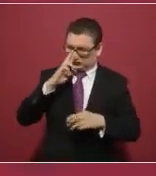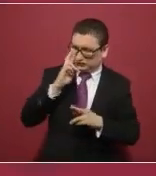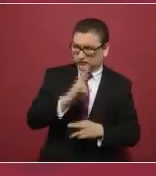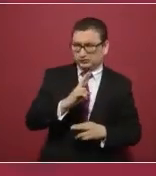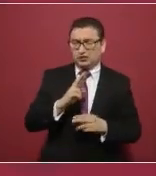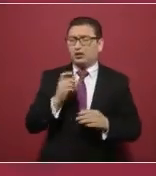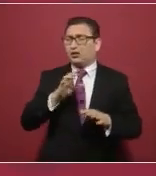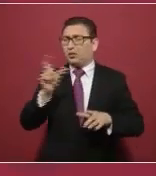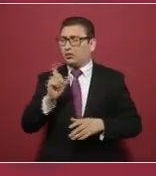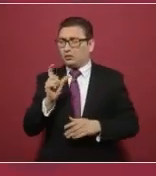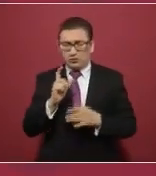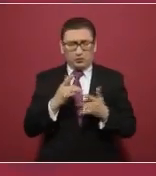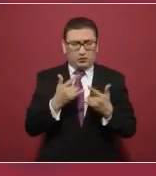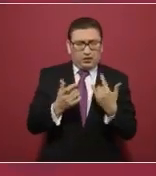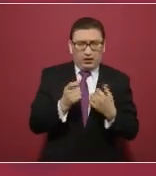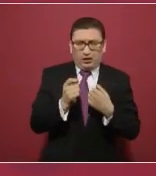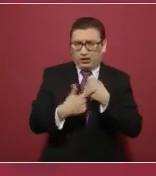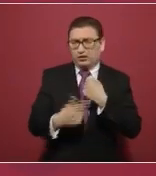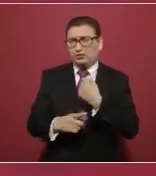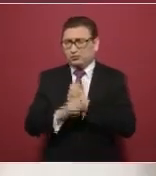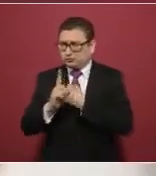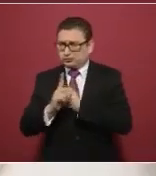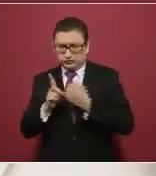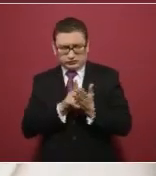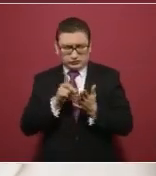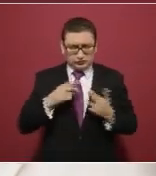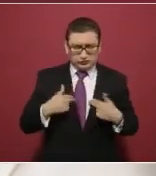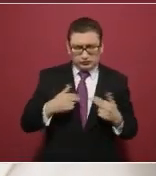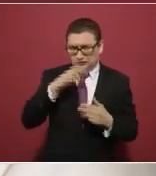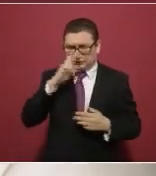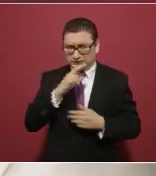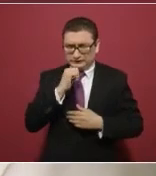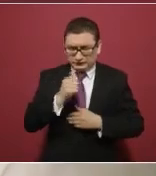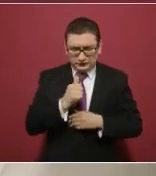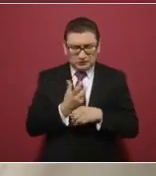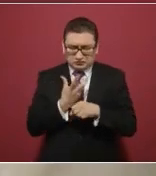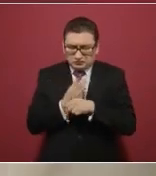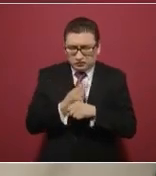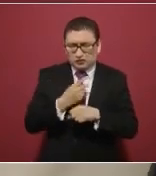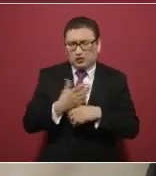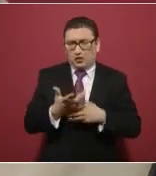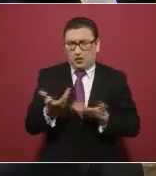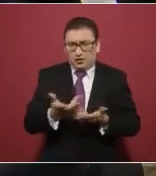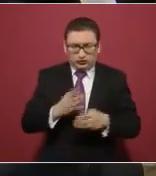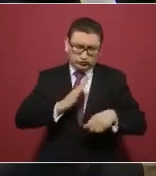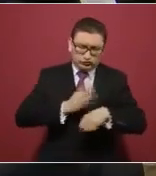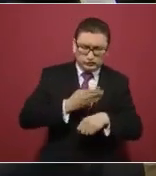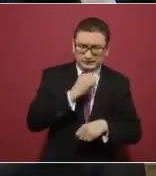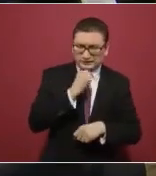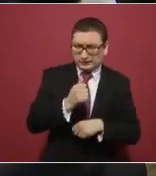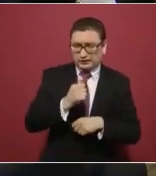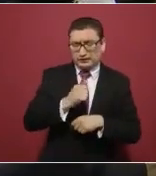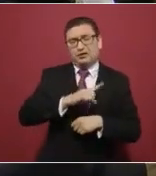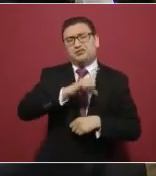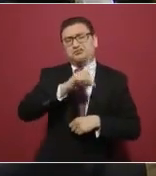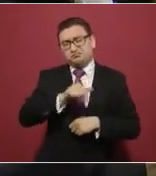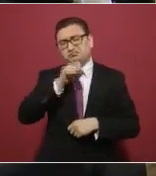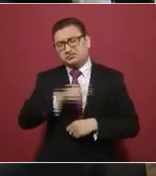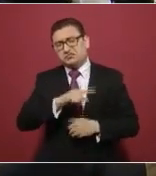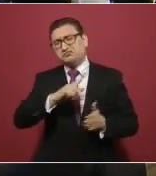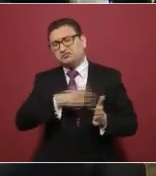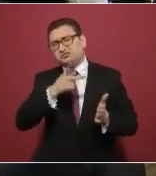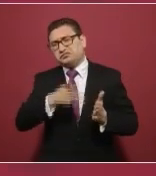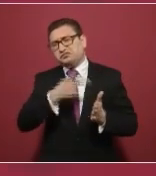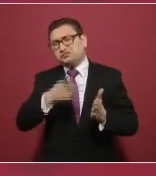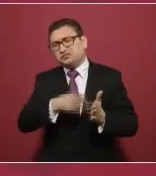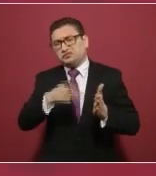se aclara, que no se sanciona y que no se repara, fomenta su repetición, fomenta